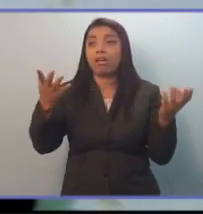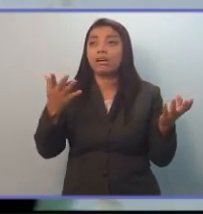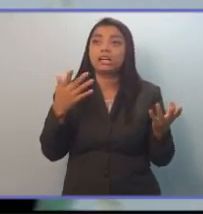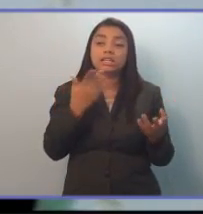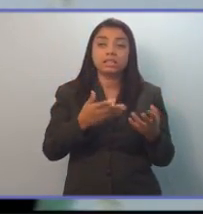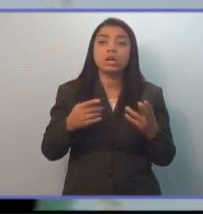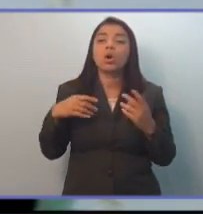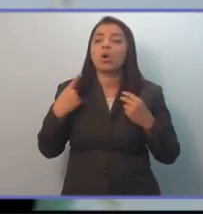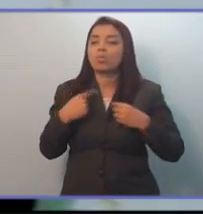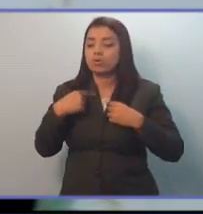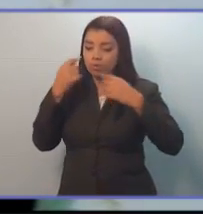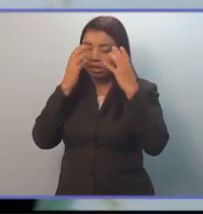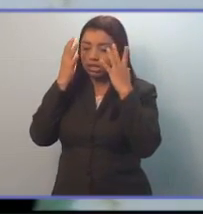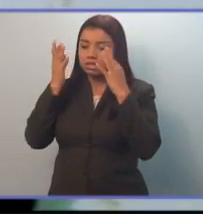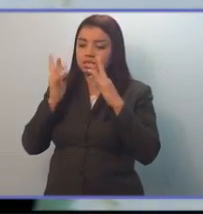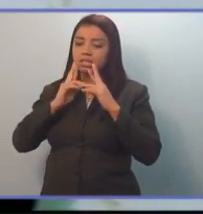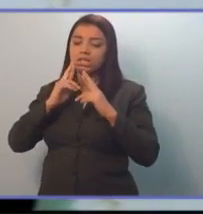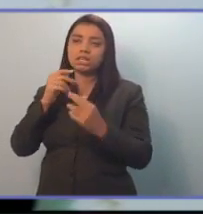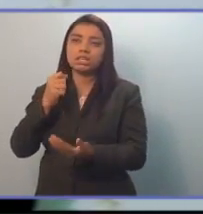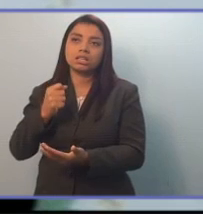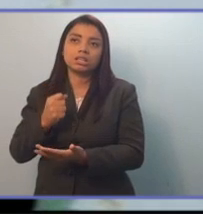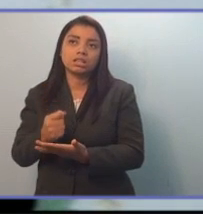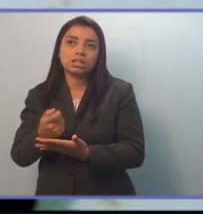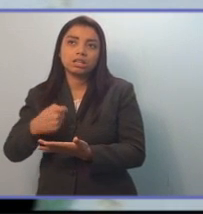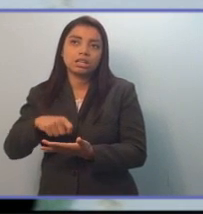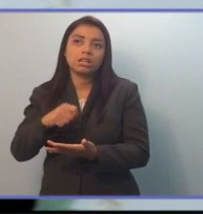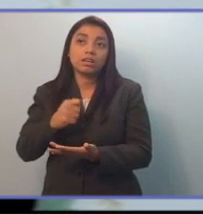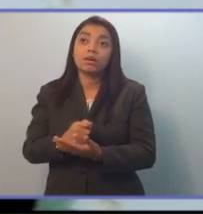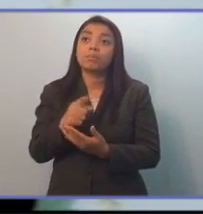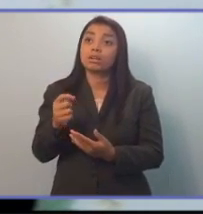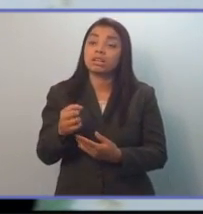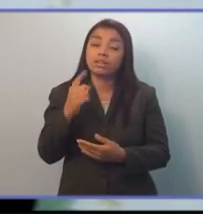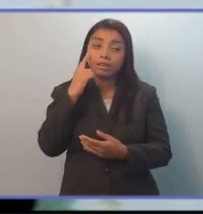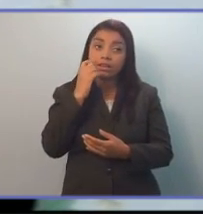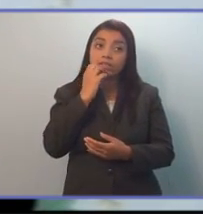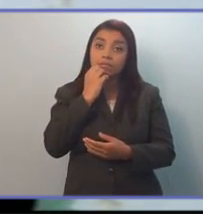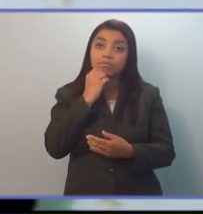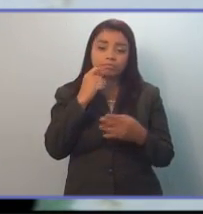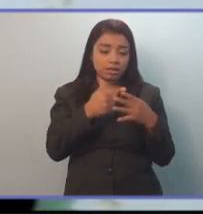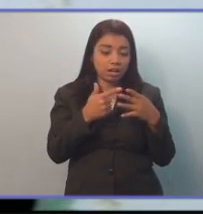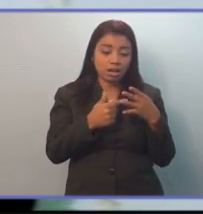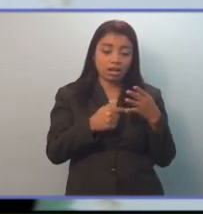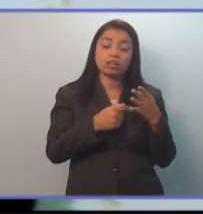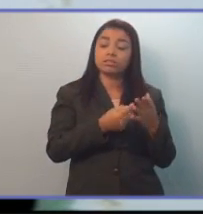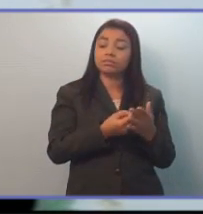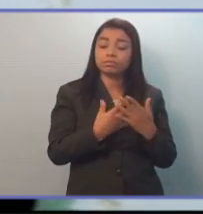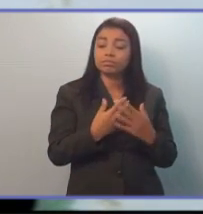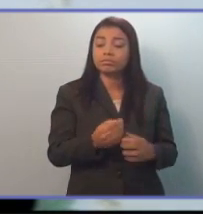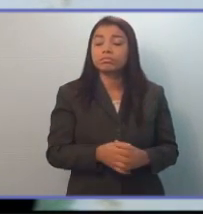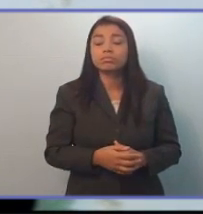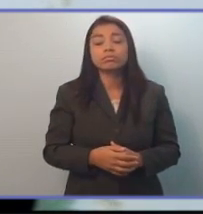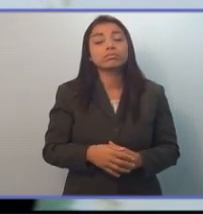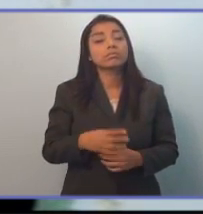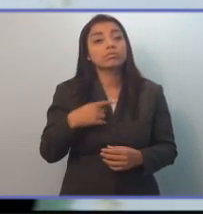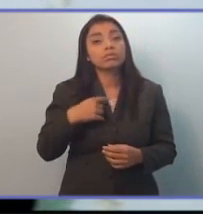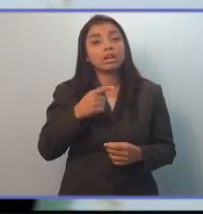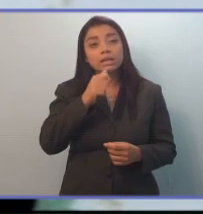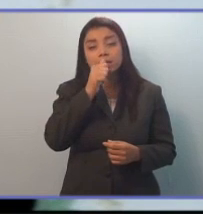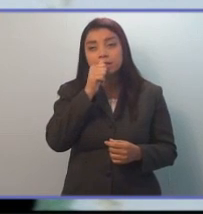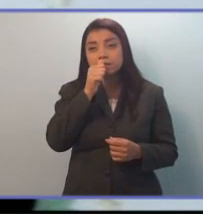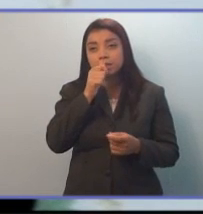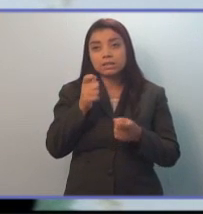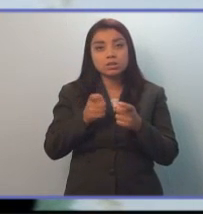va a resolver o todas esas cosas, porque eso tiene que tener una reserva. La misma ley lo reconoce como y una discreción, o sea, porque son